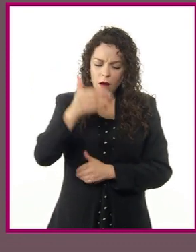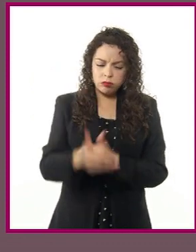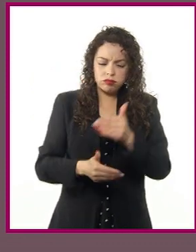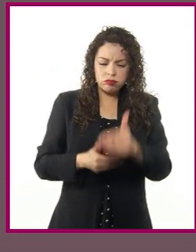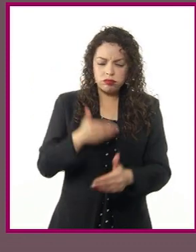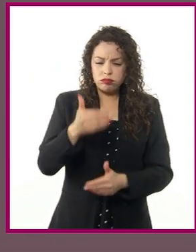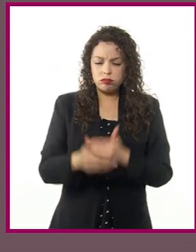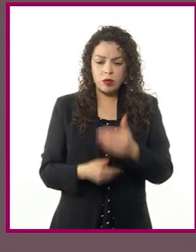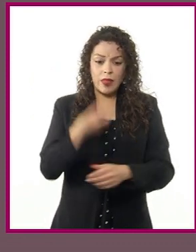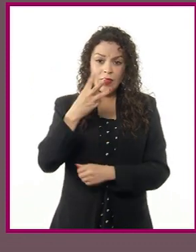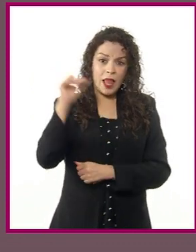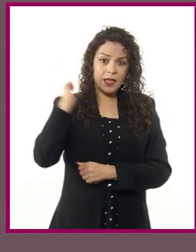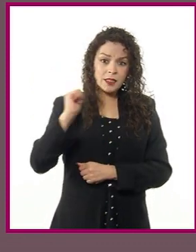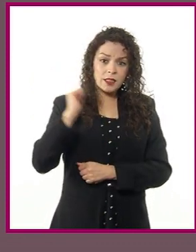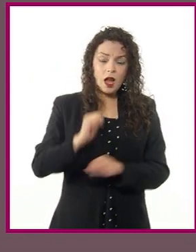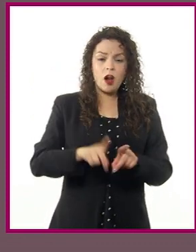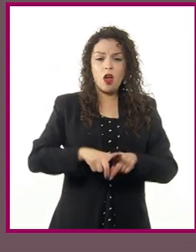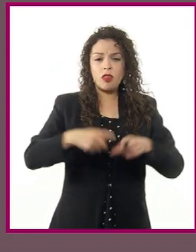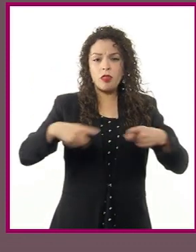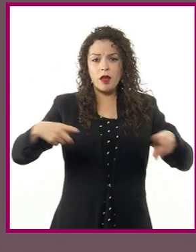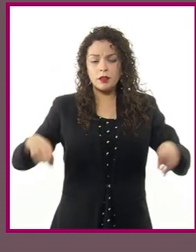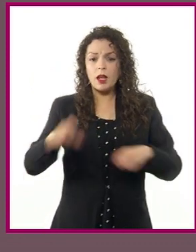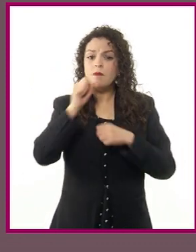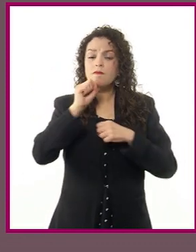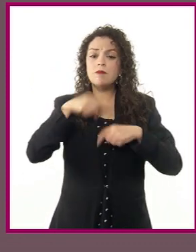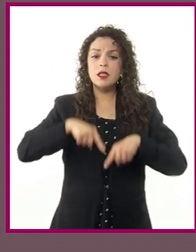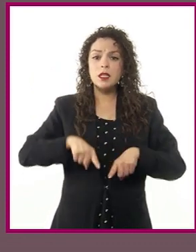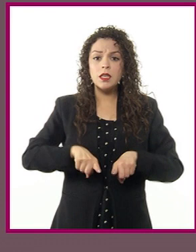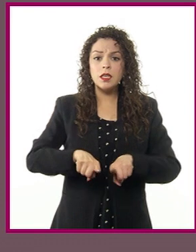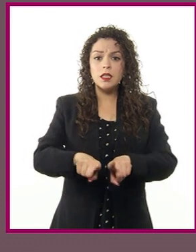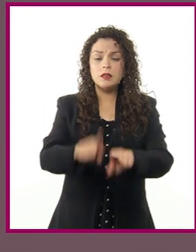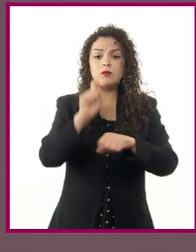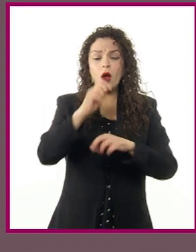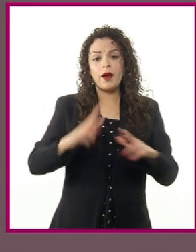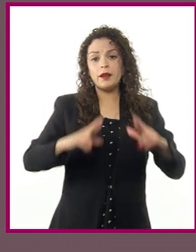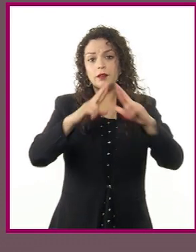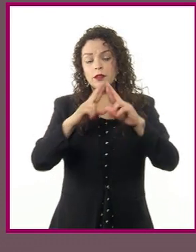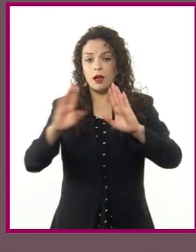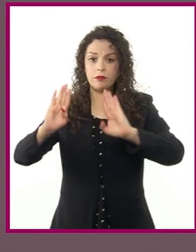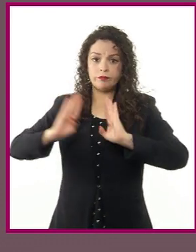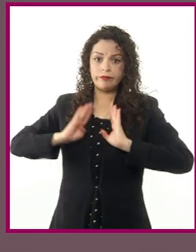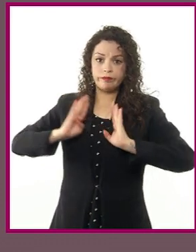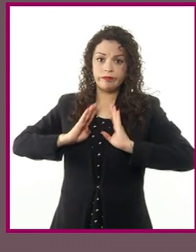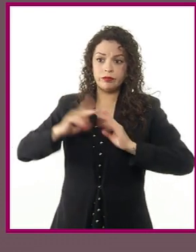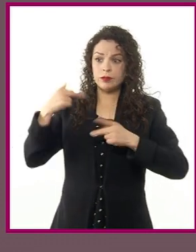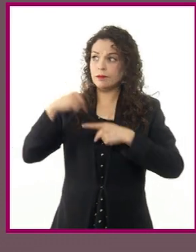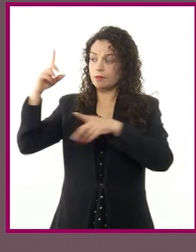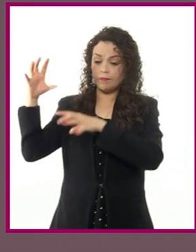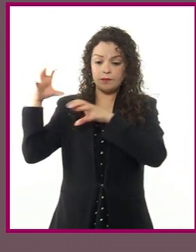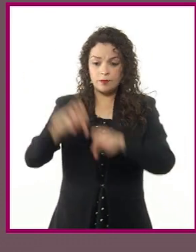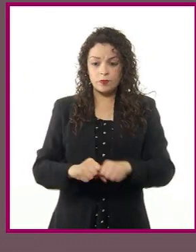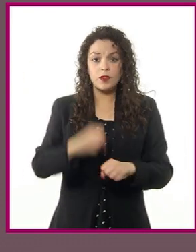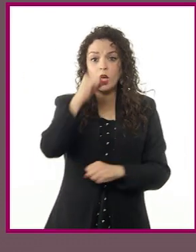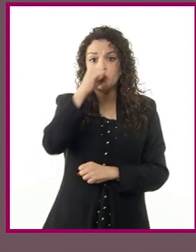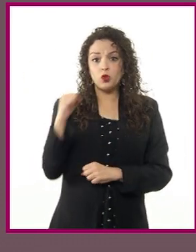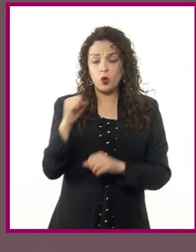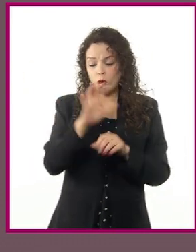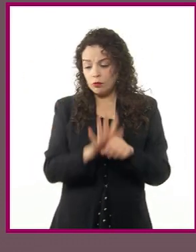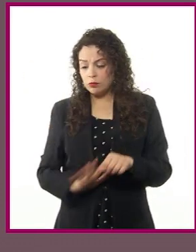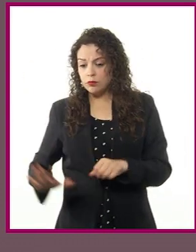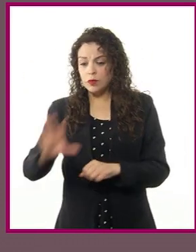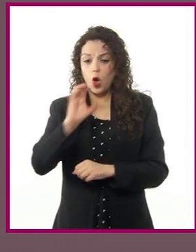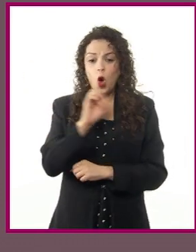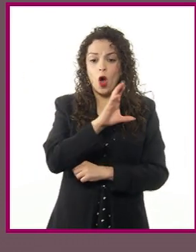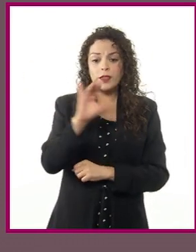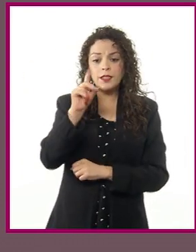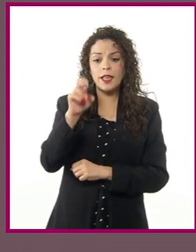3 siglos, a la par que avanzan las fuerzas militares y religiosas de los conquistadores hacia el sur, el occidente y el